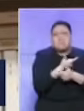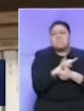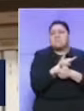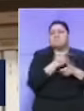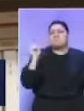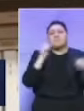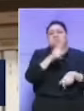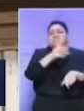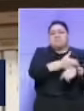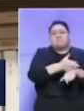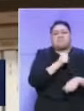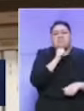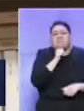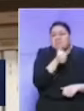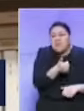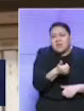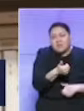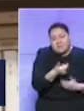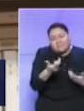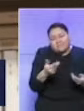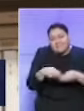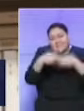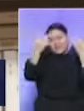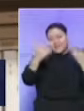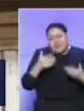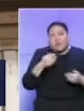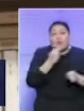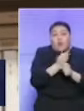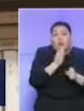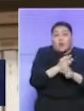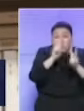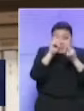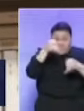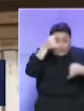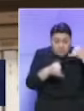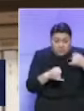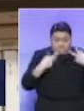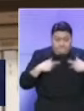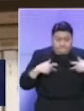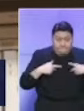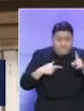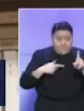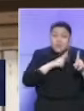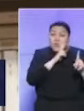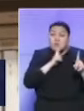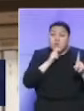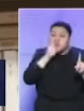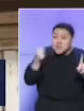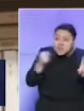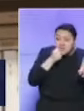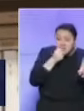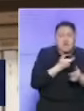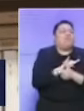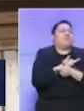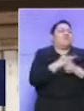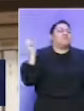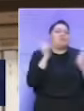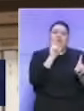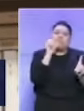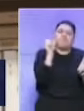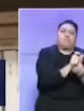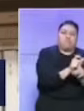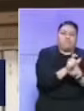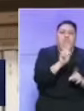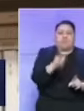de ser sancionadas, más aún si se trata, como en el caso, del ejercicio de libertad de expresión y del periodismo. Si bien